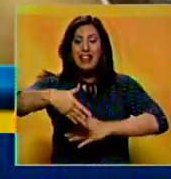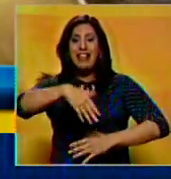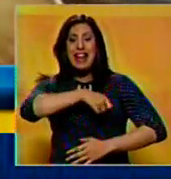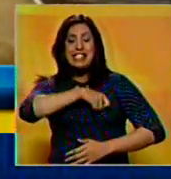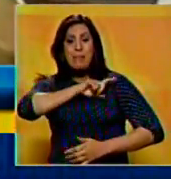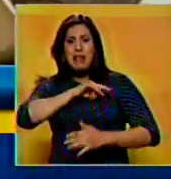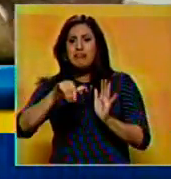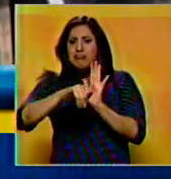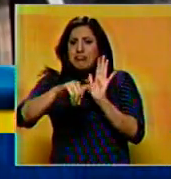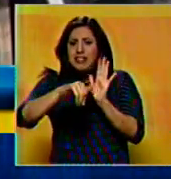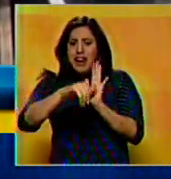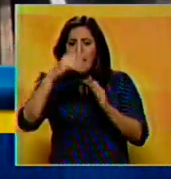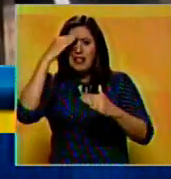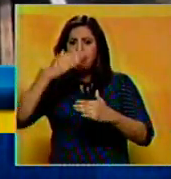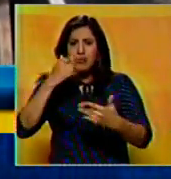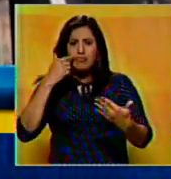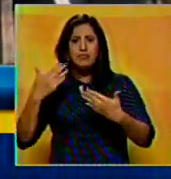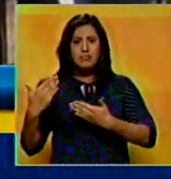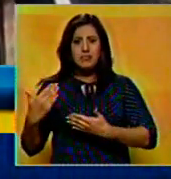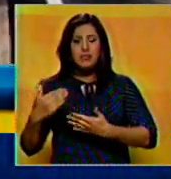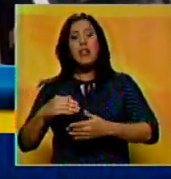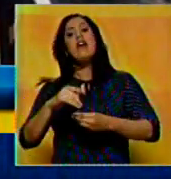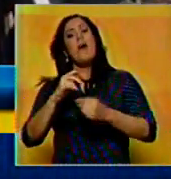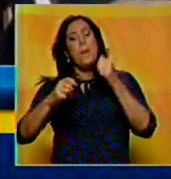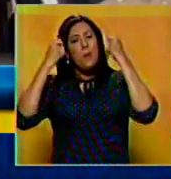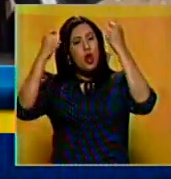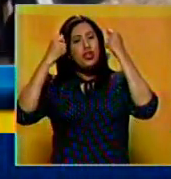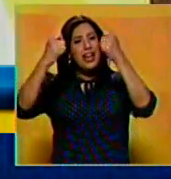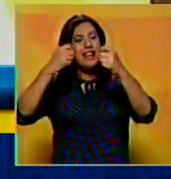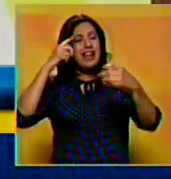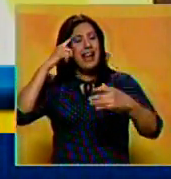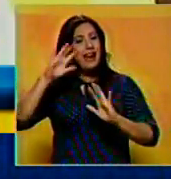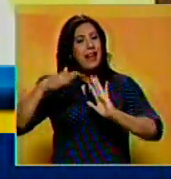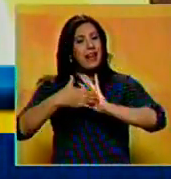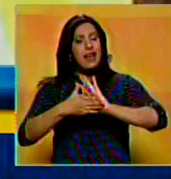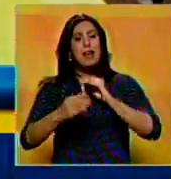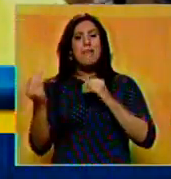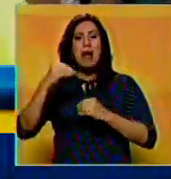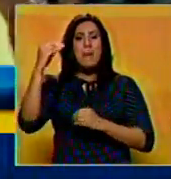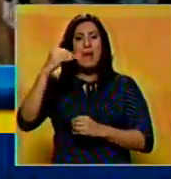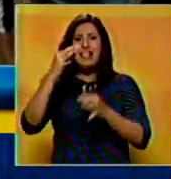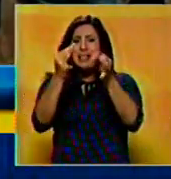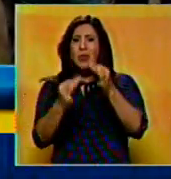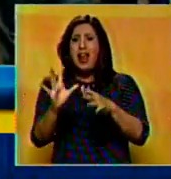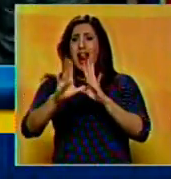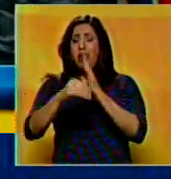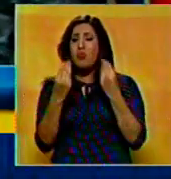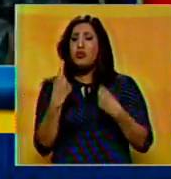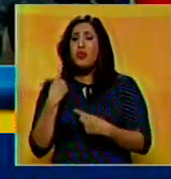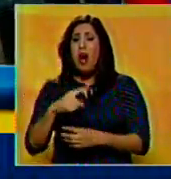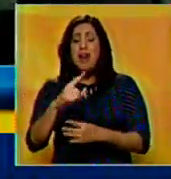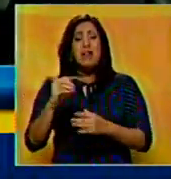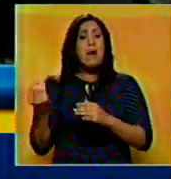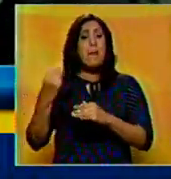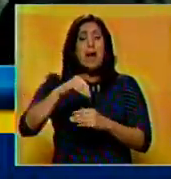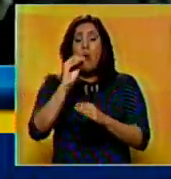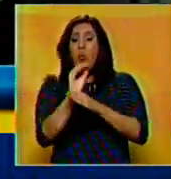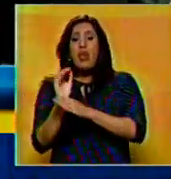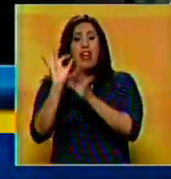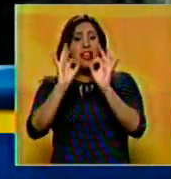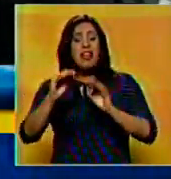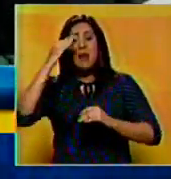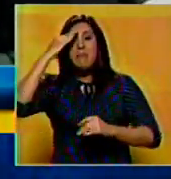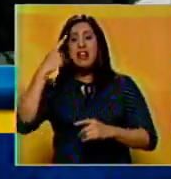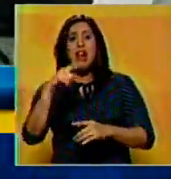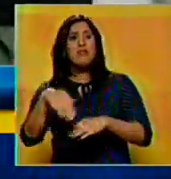a pocos pasos de un piquete de la Guardia Nacional. Protestan por lo que consideran el incremento de la inseguridad, más allá de la custodia militar